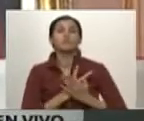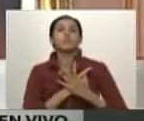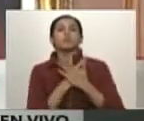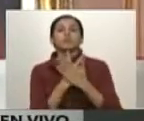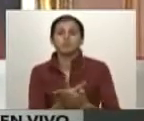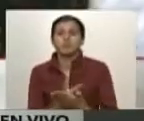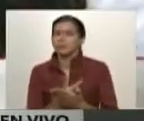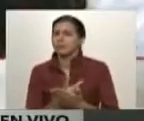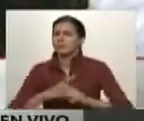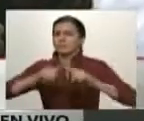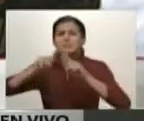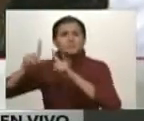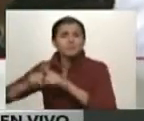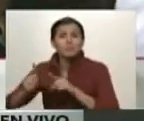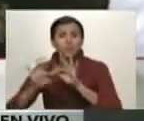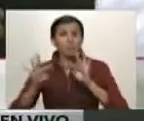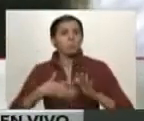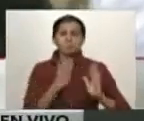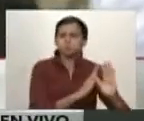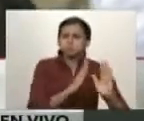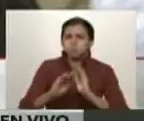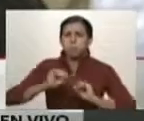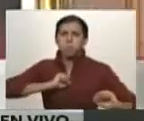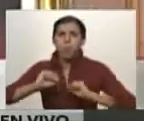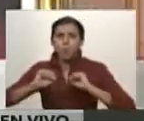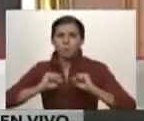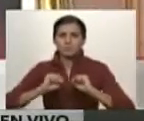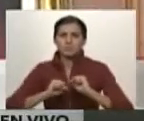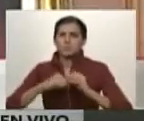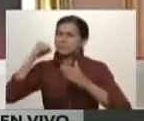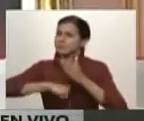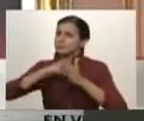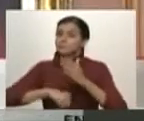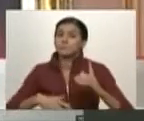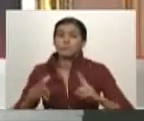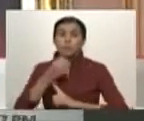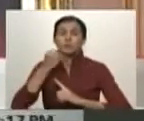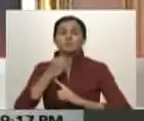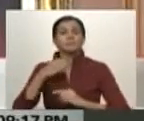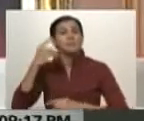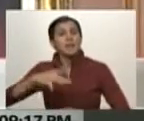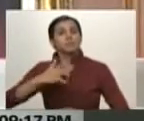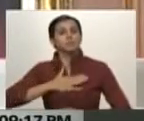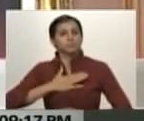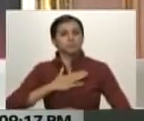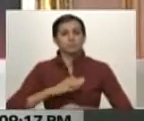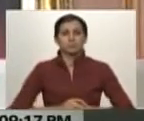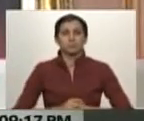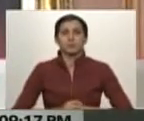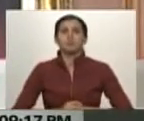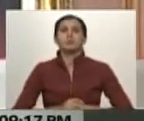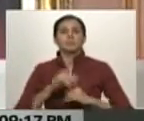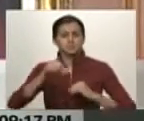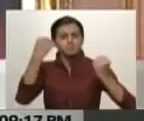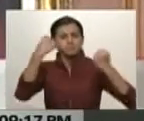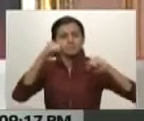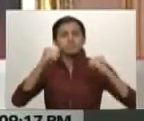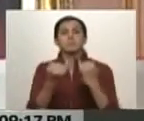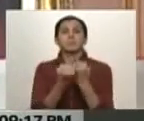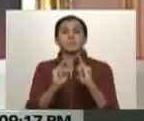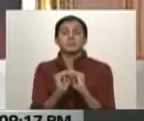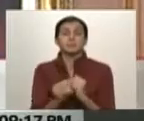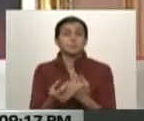sus mil formas de organizarse para luchar por sus derechos para ejercer su soberanía absoluta